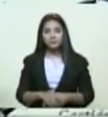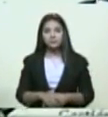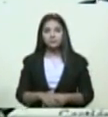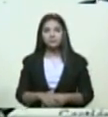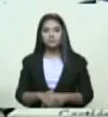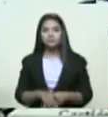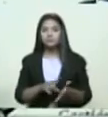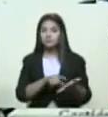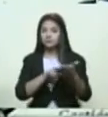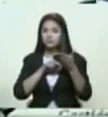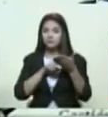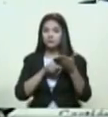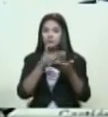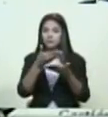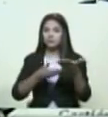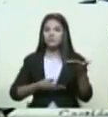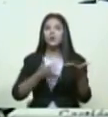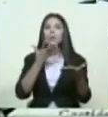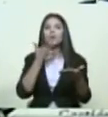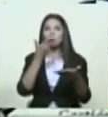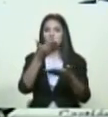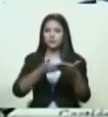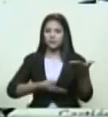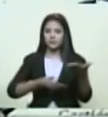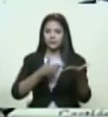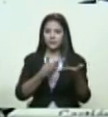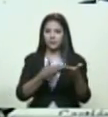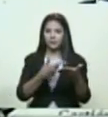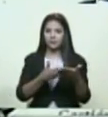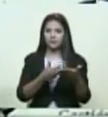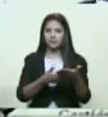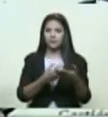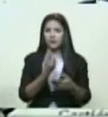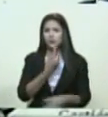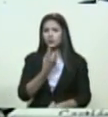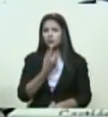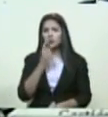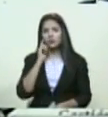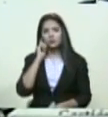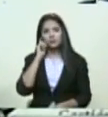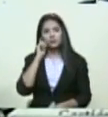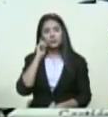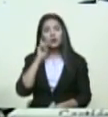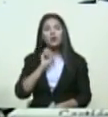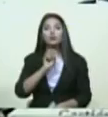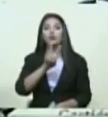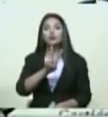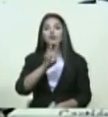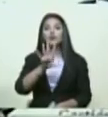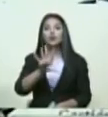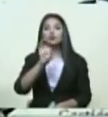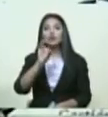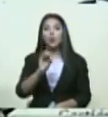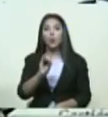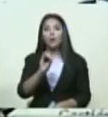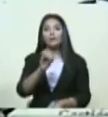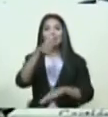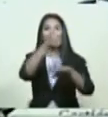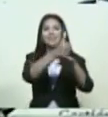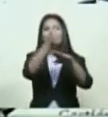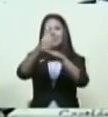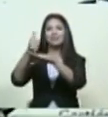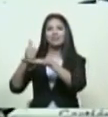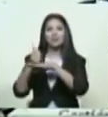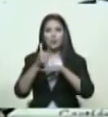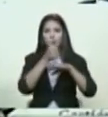Vamos a revisar la pertinencia, por ejemplo, de nada más y nada menos 250 cargos directivos